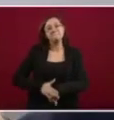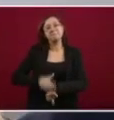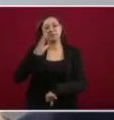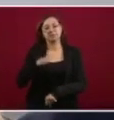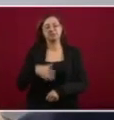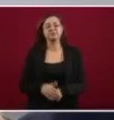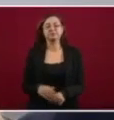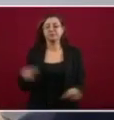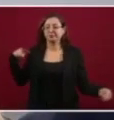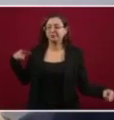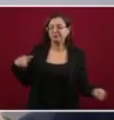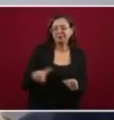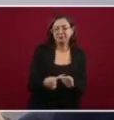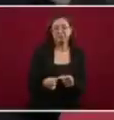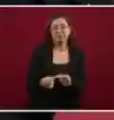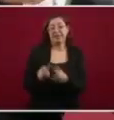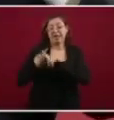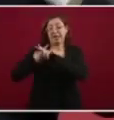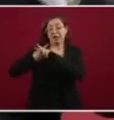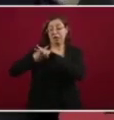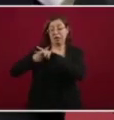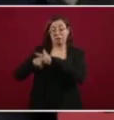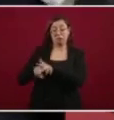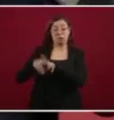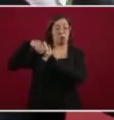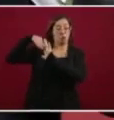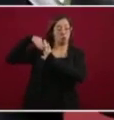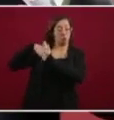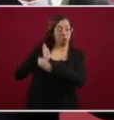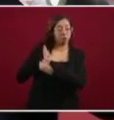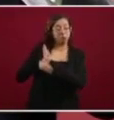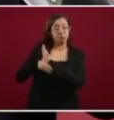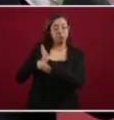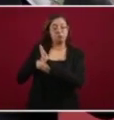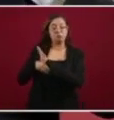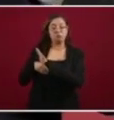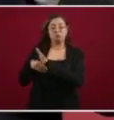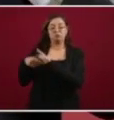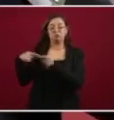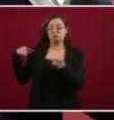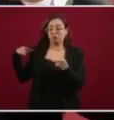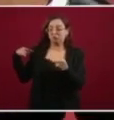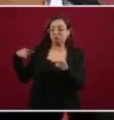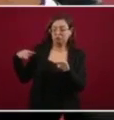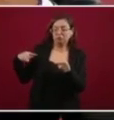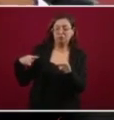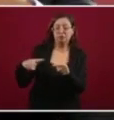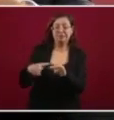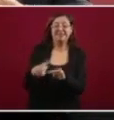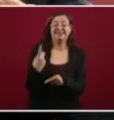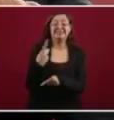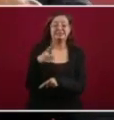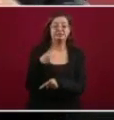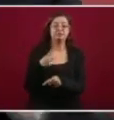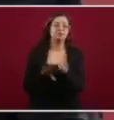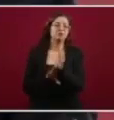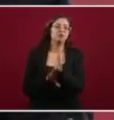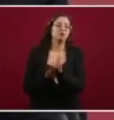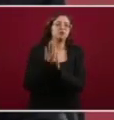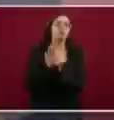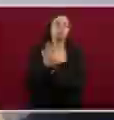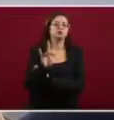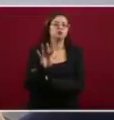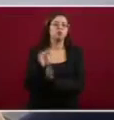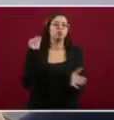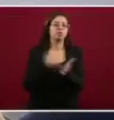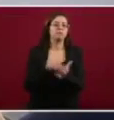enero de este año, es decir, a lo que se obtuvo de producción. Vamos a aumentar cuando menos 50 mil barriles.